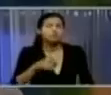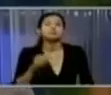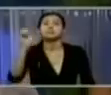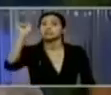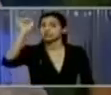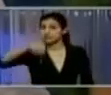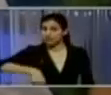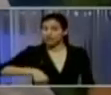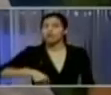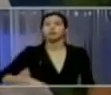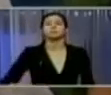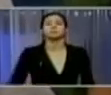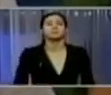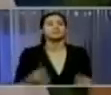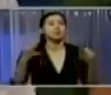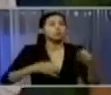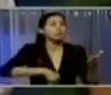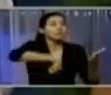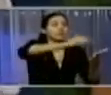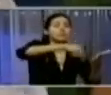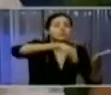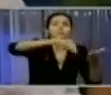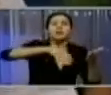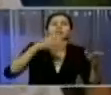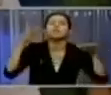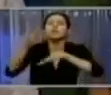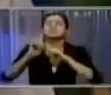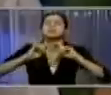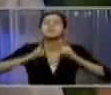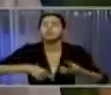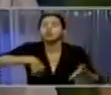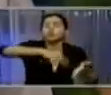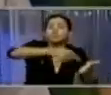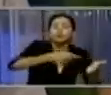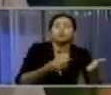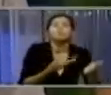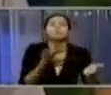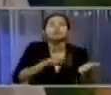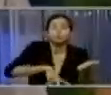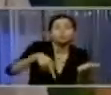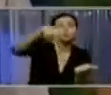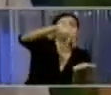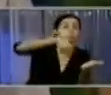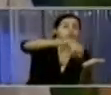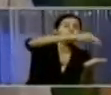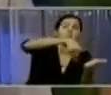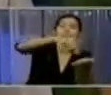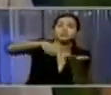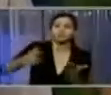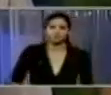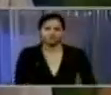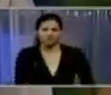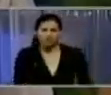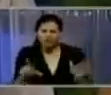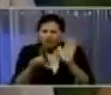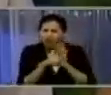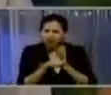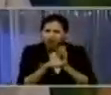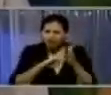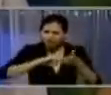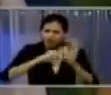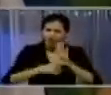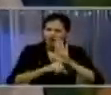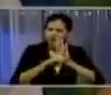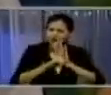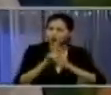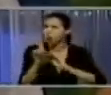Debe ser que recogieron las firmas en los cementerios. Y eso se llama legalidad. O se